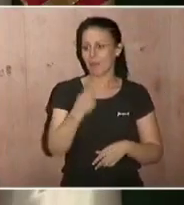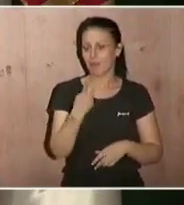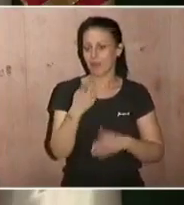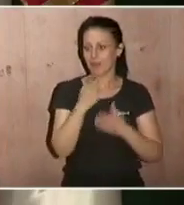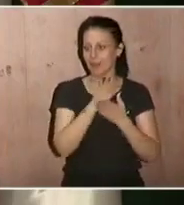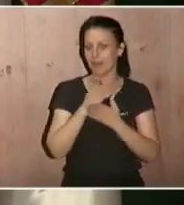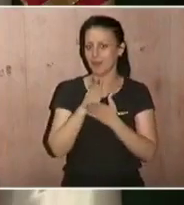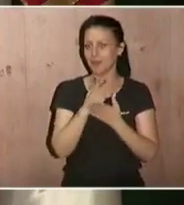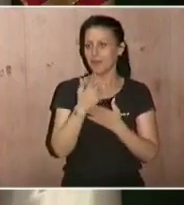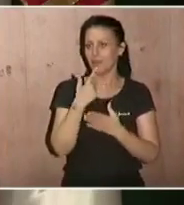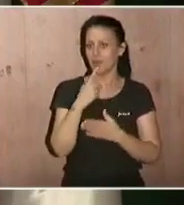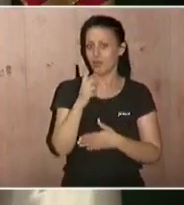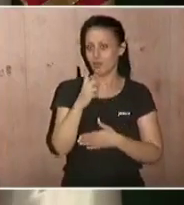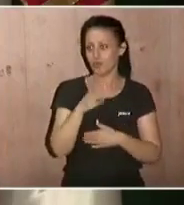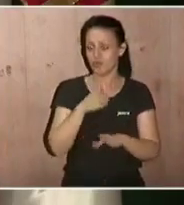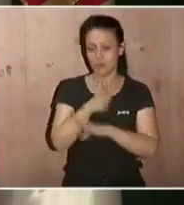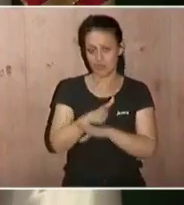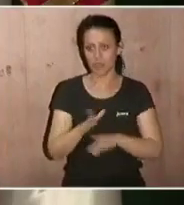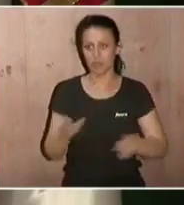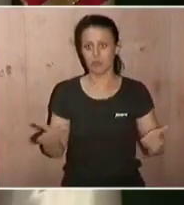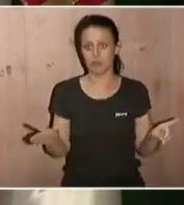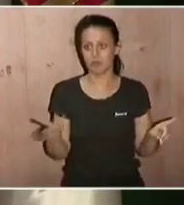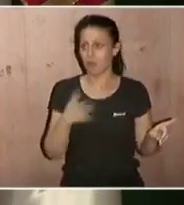vas a salir aunque rebuznes.